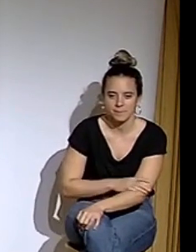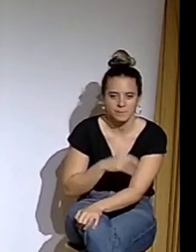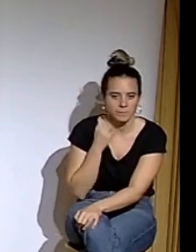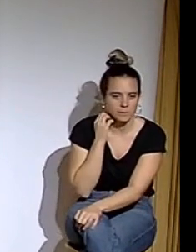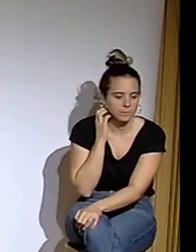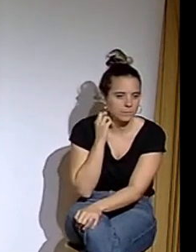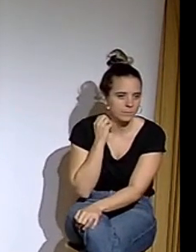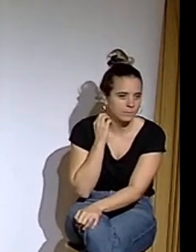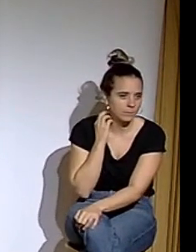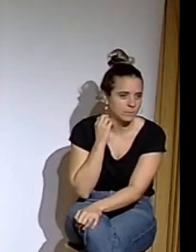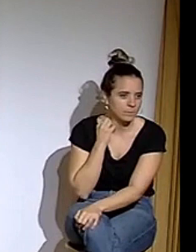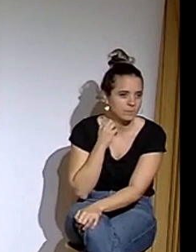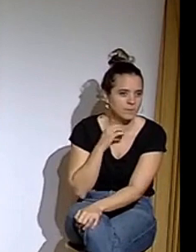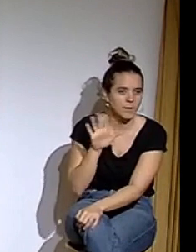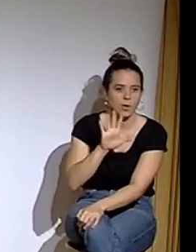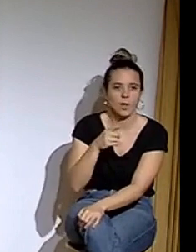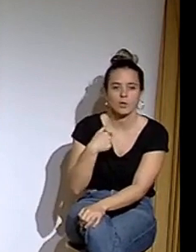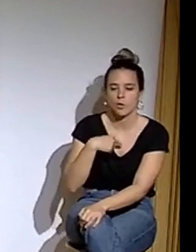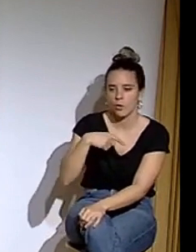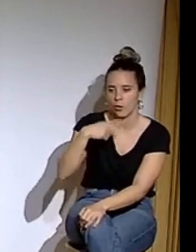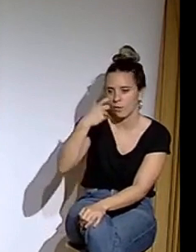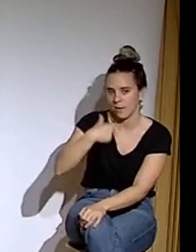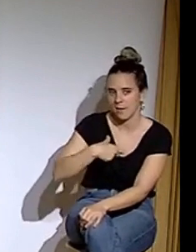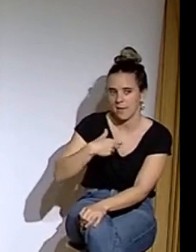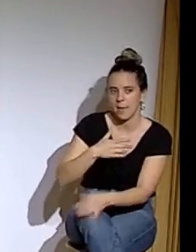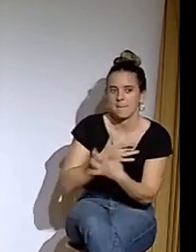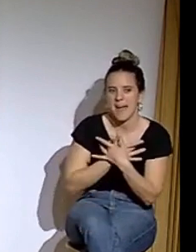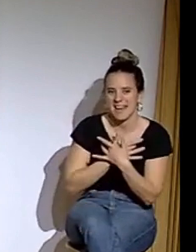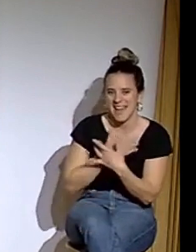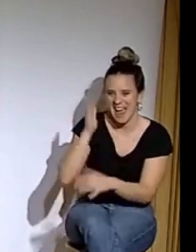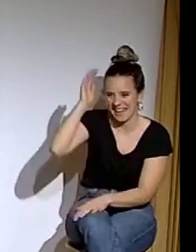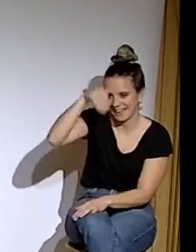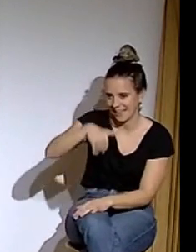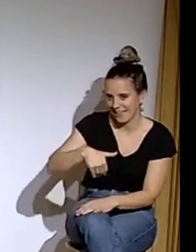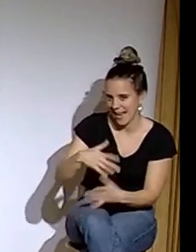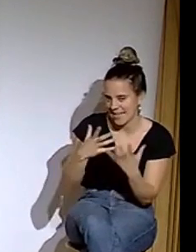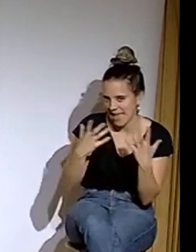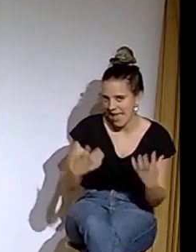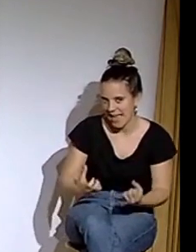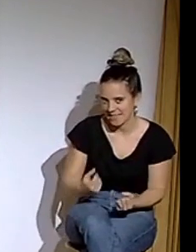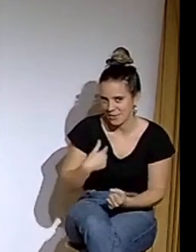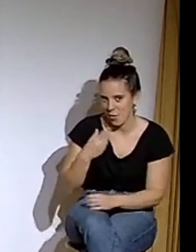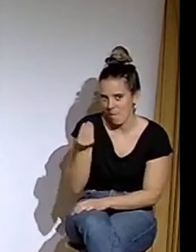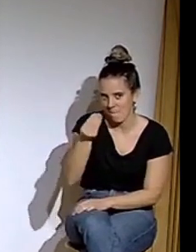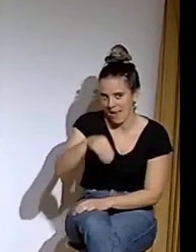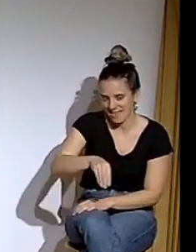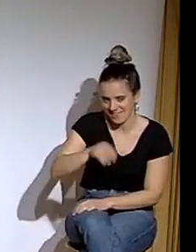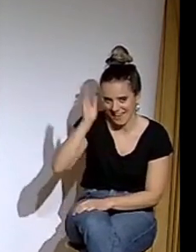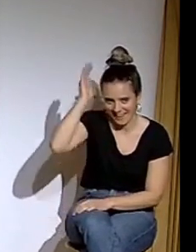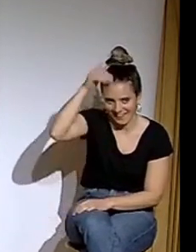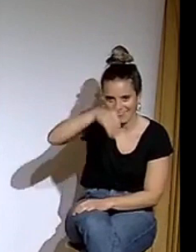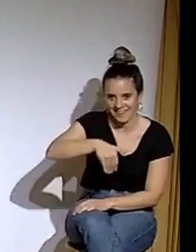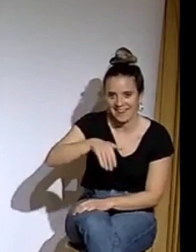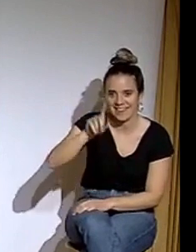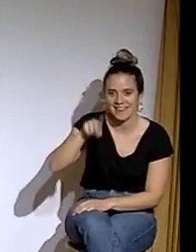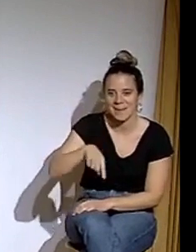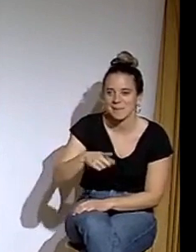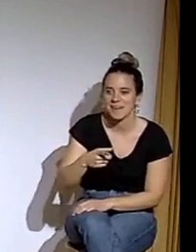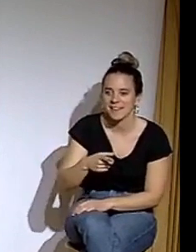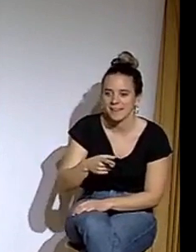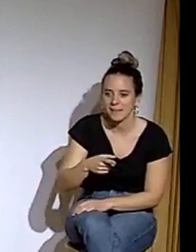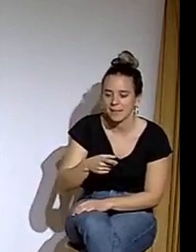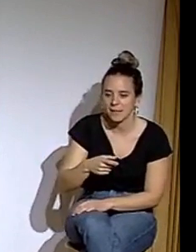Hola soy María yo creo que ya somos un montón de argentinas Acá hay otra más ya hace 20 años que estoy